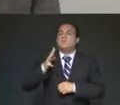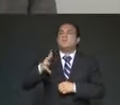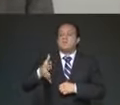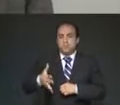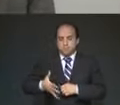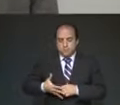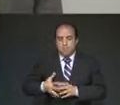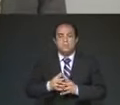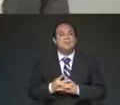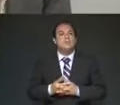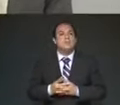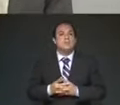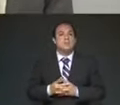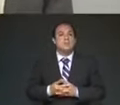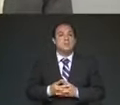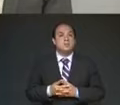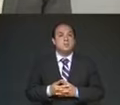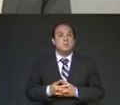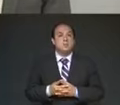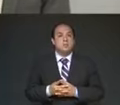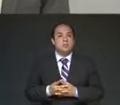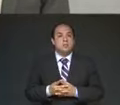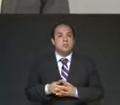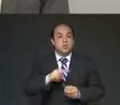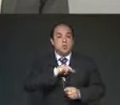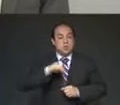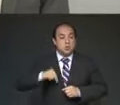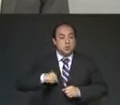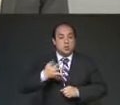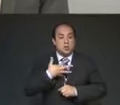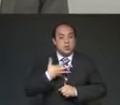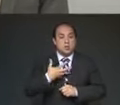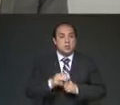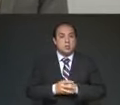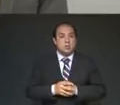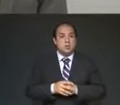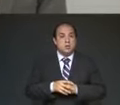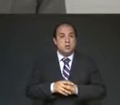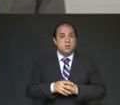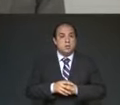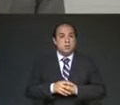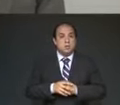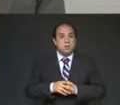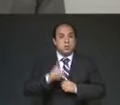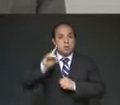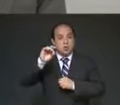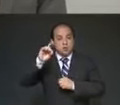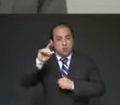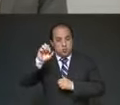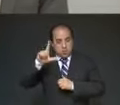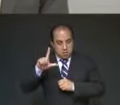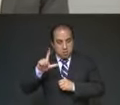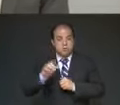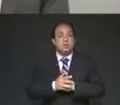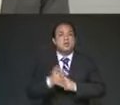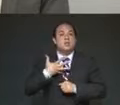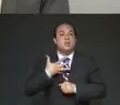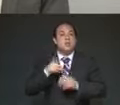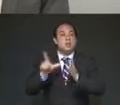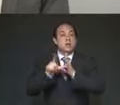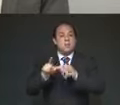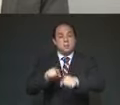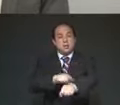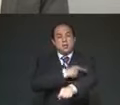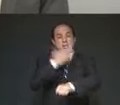estamos parte de este World Record, la línea más larga con